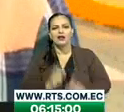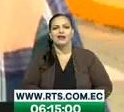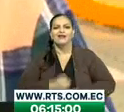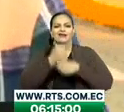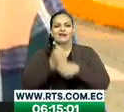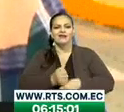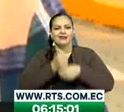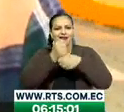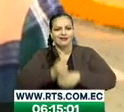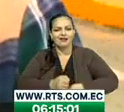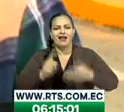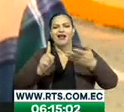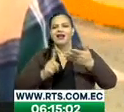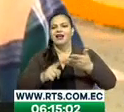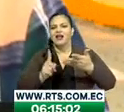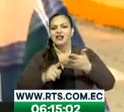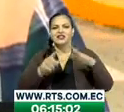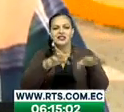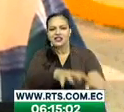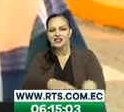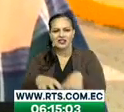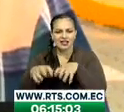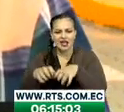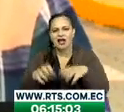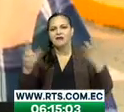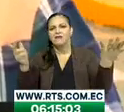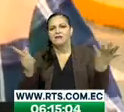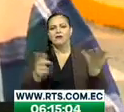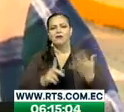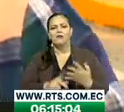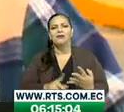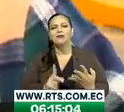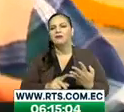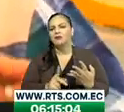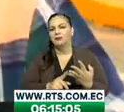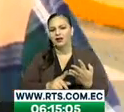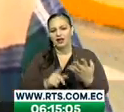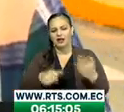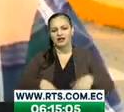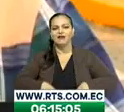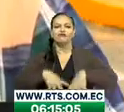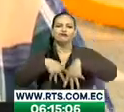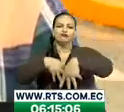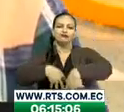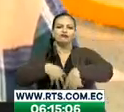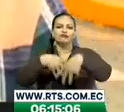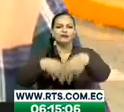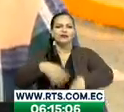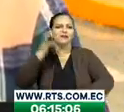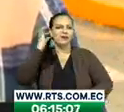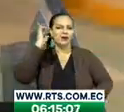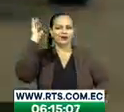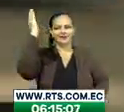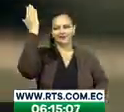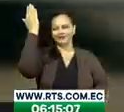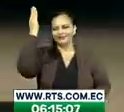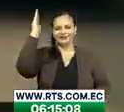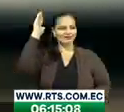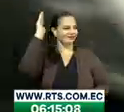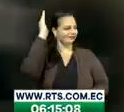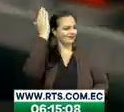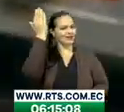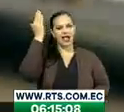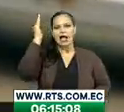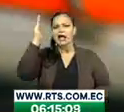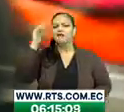la feria agropecuaria. Nosotros tenemos aquí un concurso de lazo, el desfile de la chagra bonita, la tranca loca, barriles. Dentro de esto también